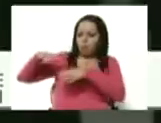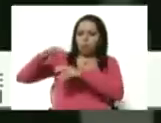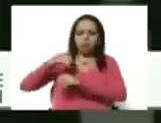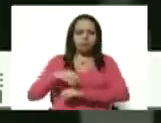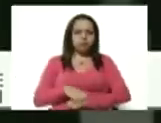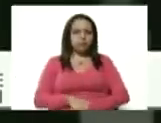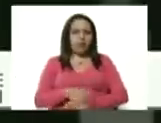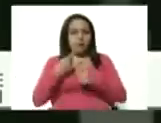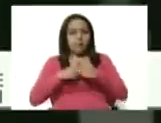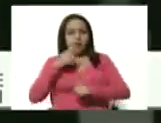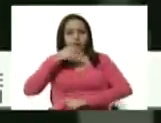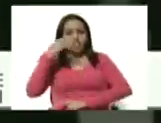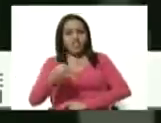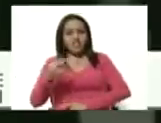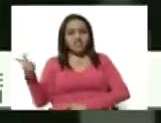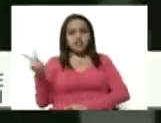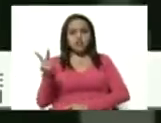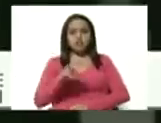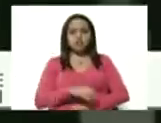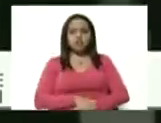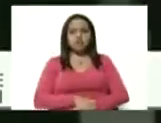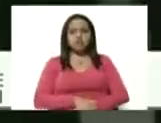La verdad de Venezuela corre.